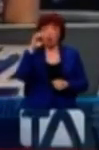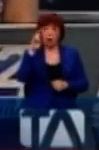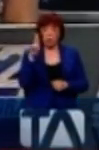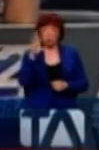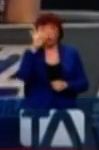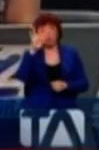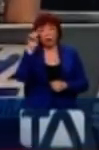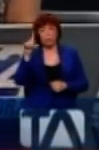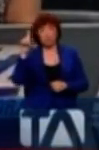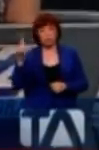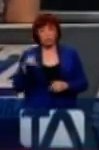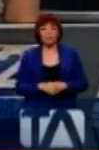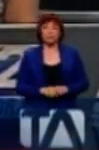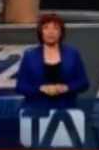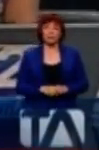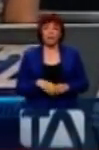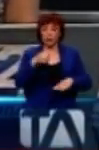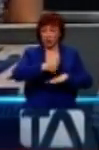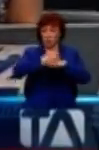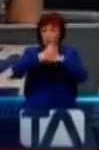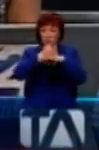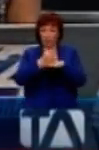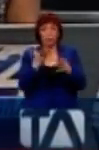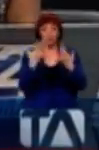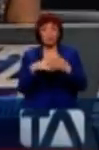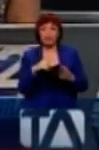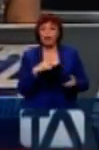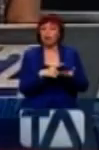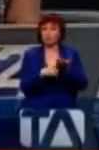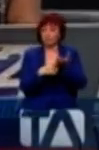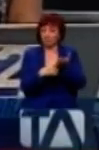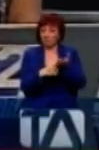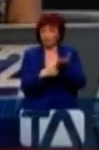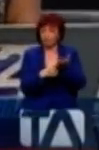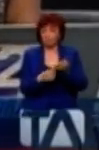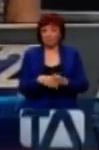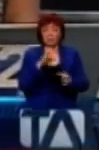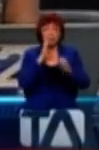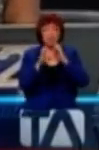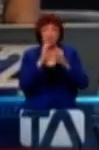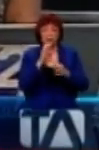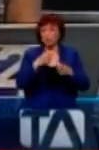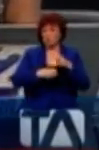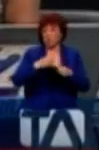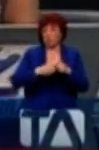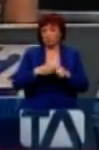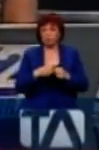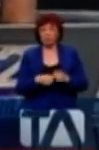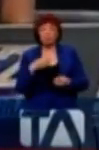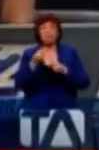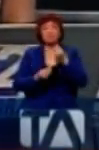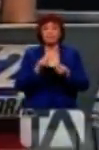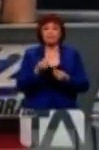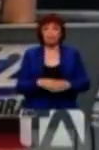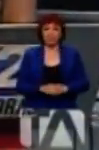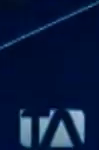para analizar con las autoridades correspondientes las acciones a realizarse para enfrentar riesgos y amenazas. Freddy Paredes